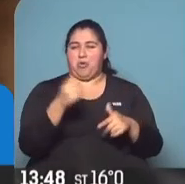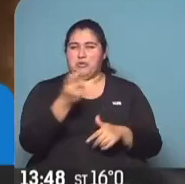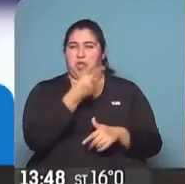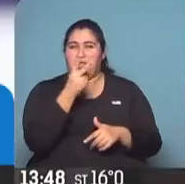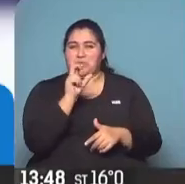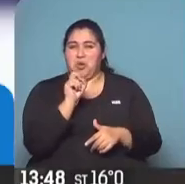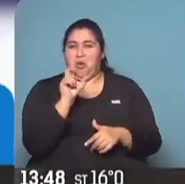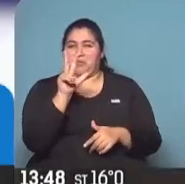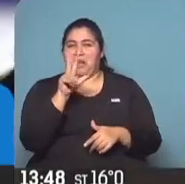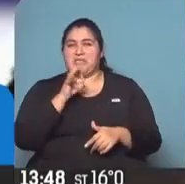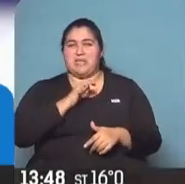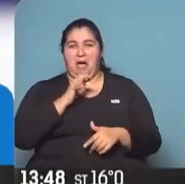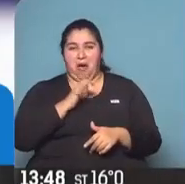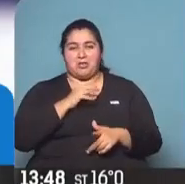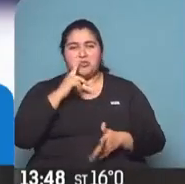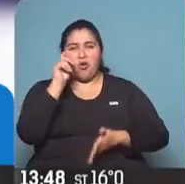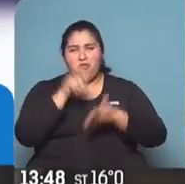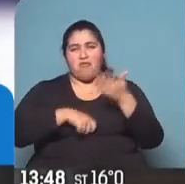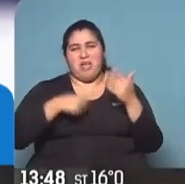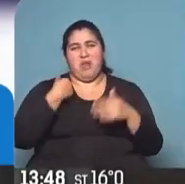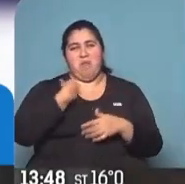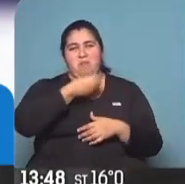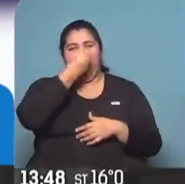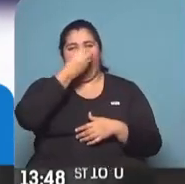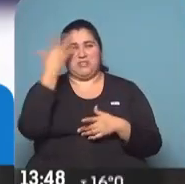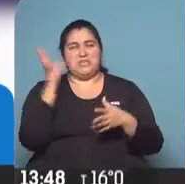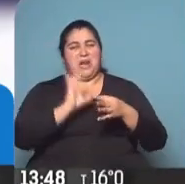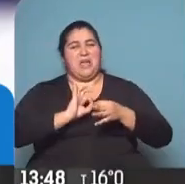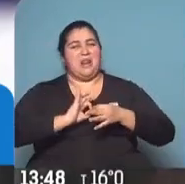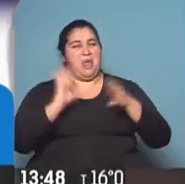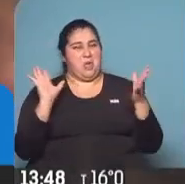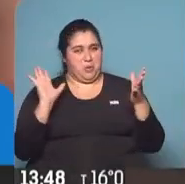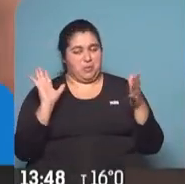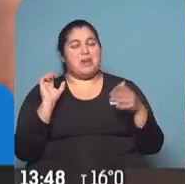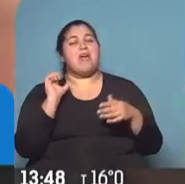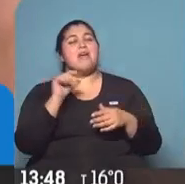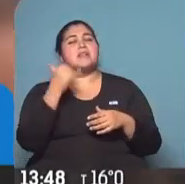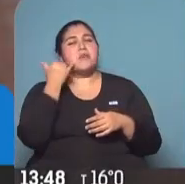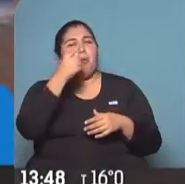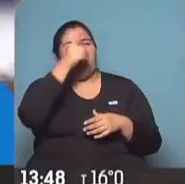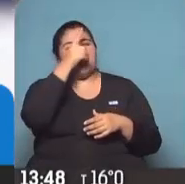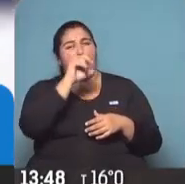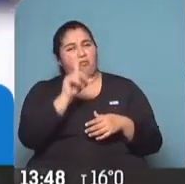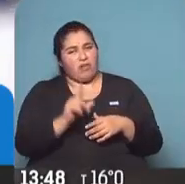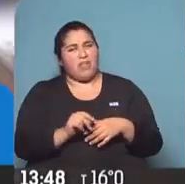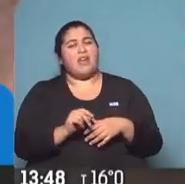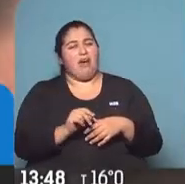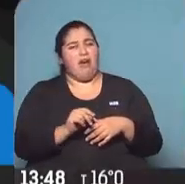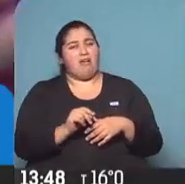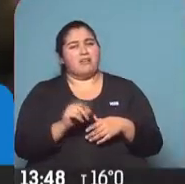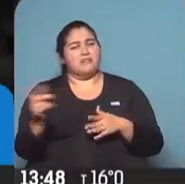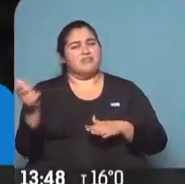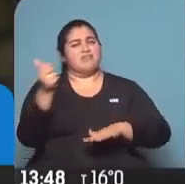aniversario de la independencia nacional la policía federal argentina y se presente